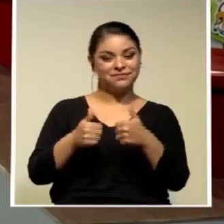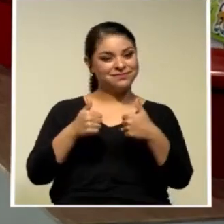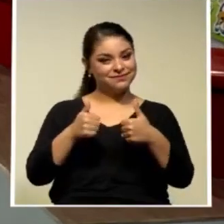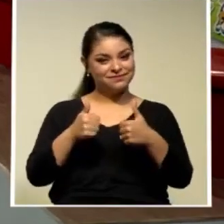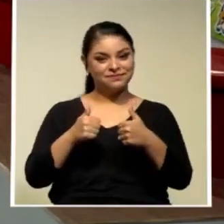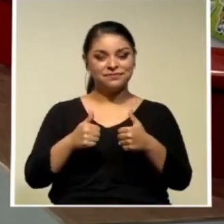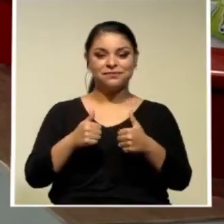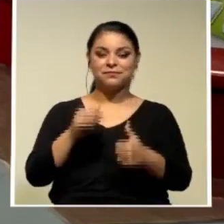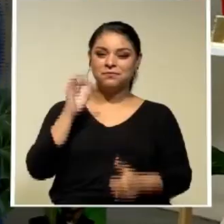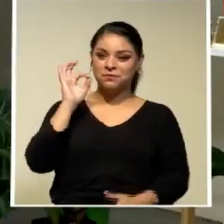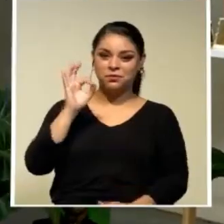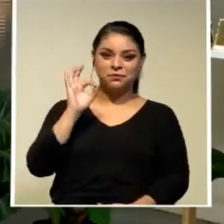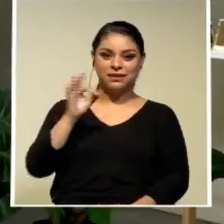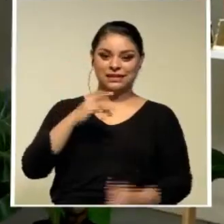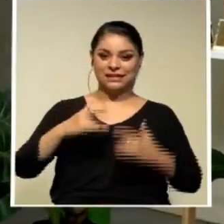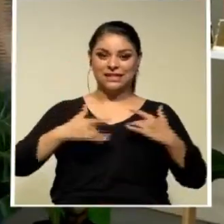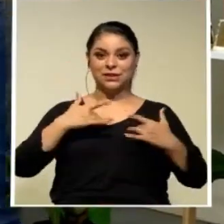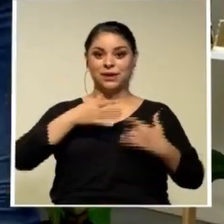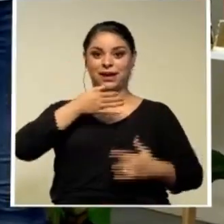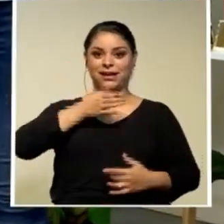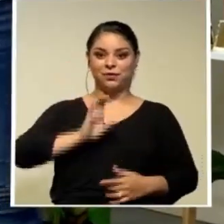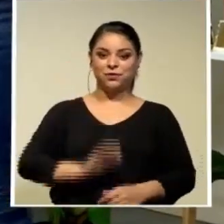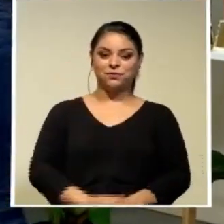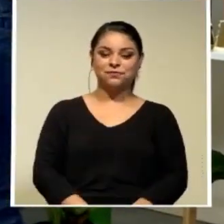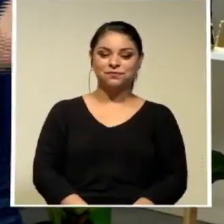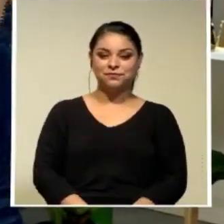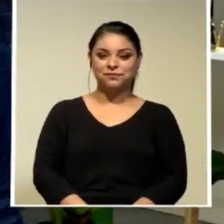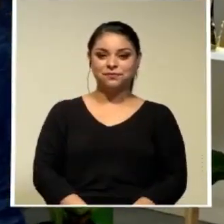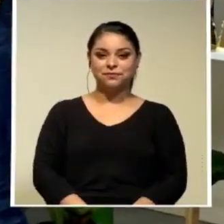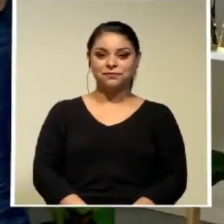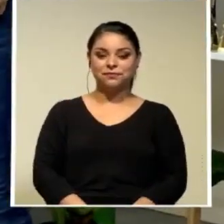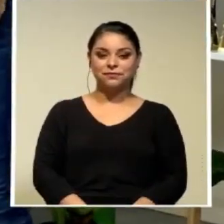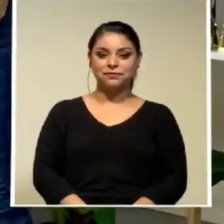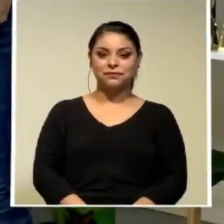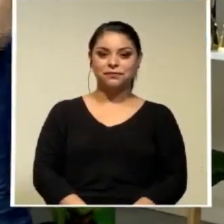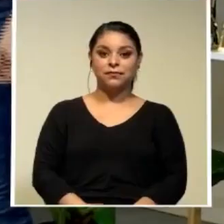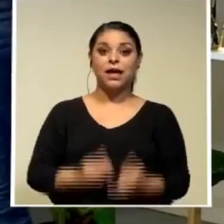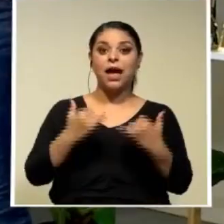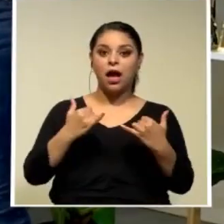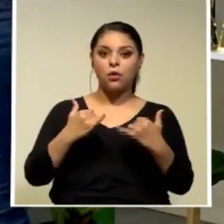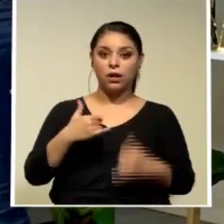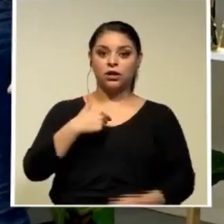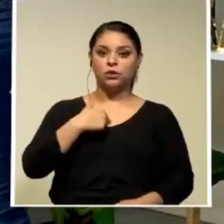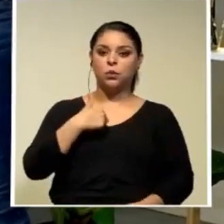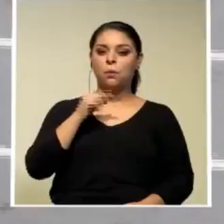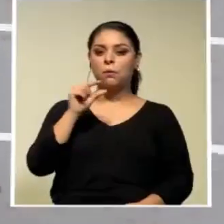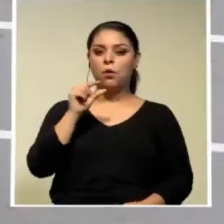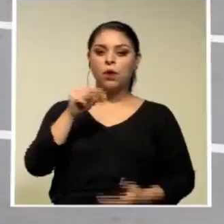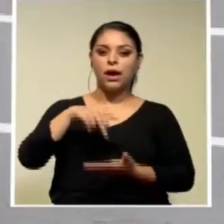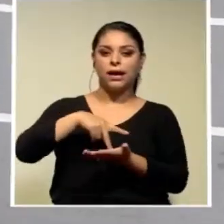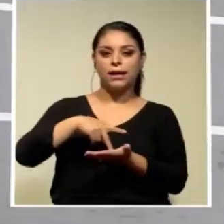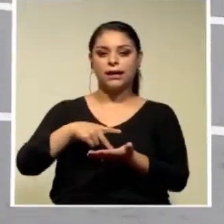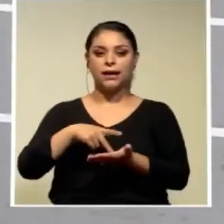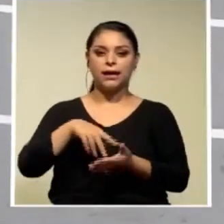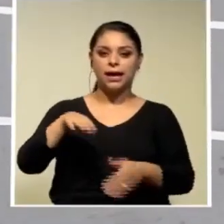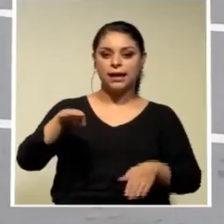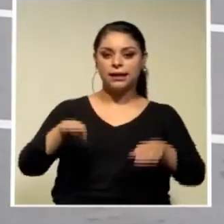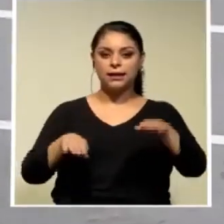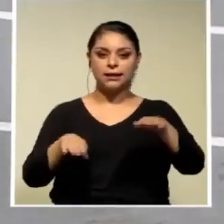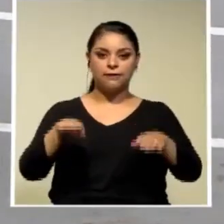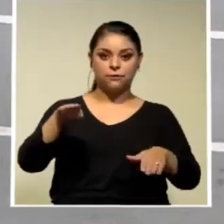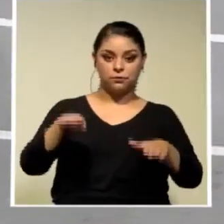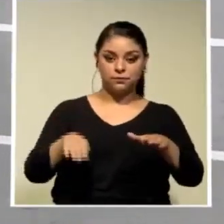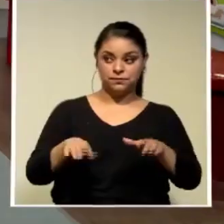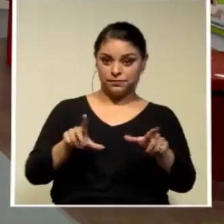Buenísimo. Muy bien, muy bien. Siento caliente. Ahora, vamos a hacer un poquillo de equilibrio. Ok. ¿Está lista?